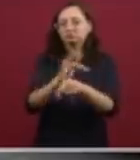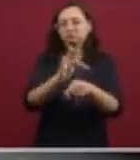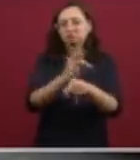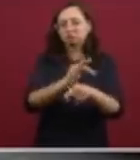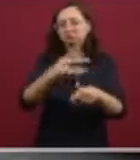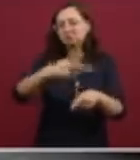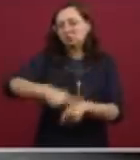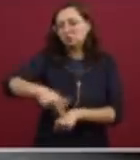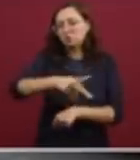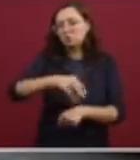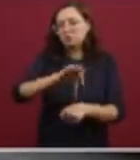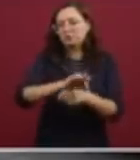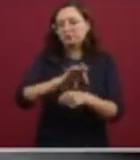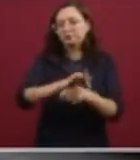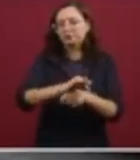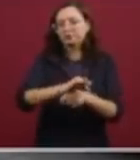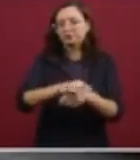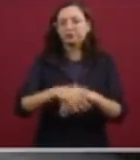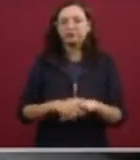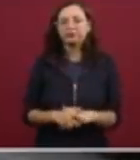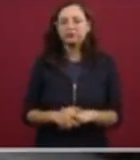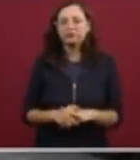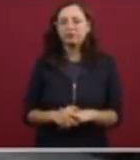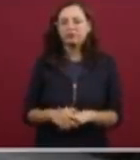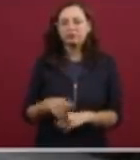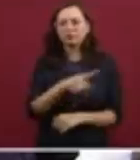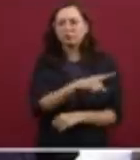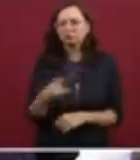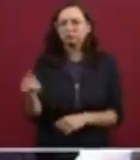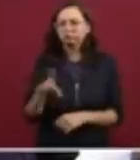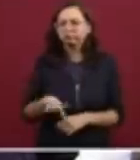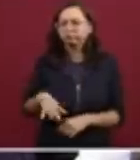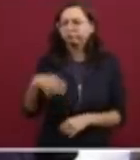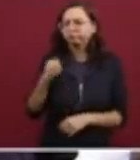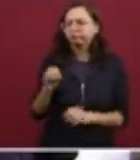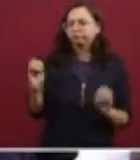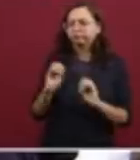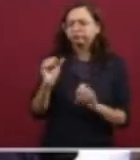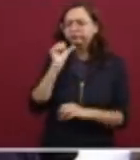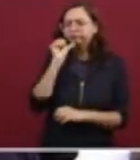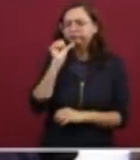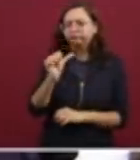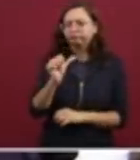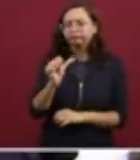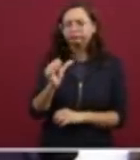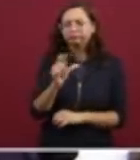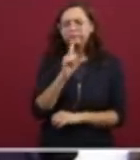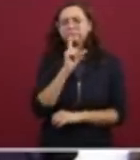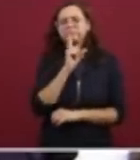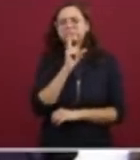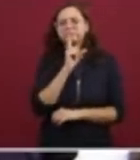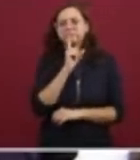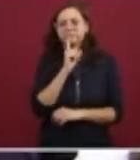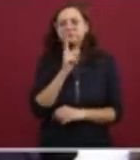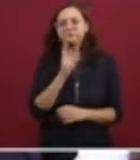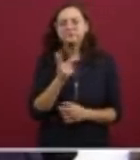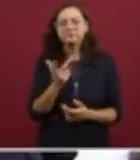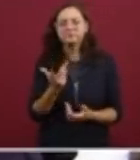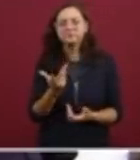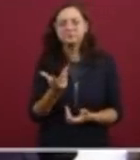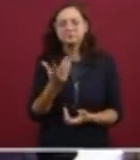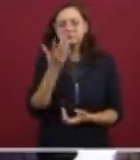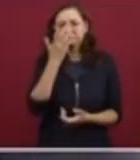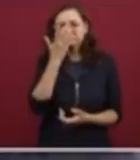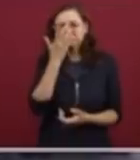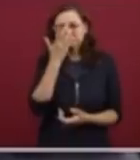no respondieron con el uso de la fuerza. ¿Cómo van a abordar este tema? Hay un fenómeno